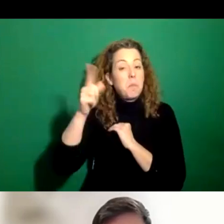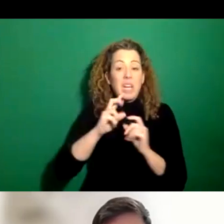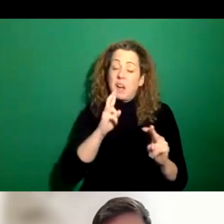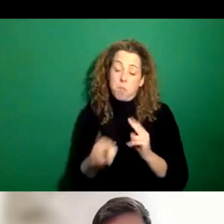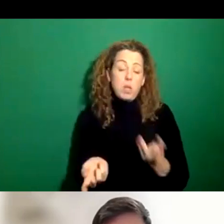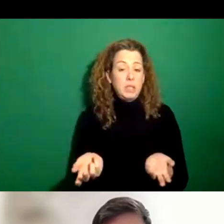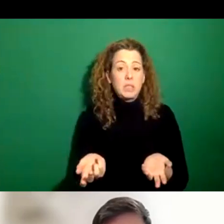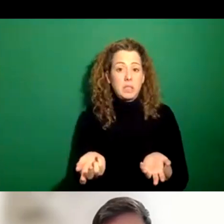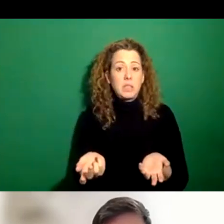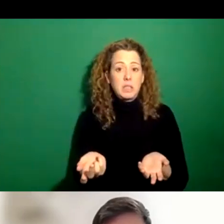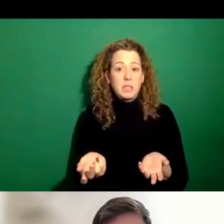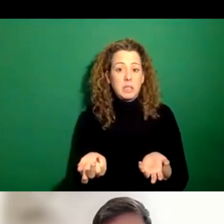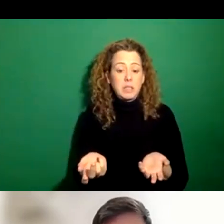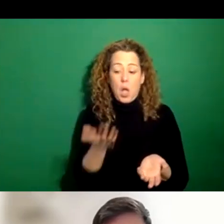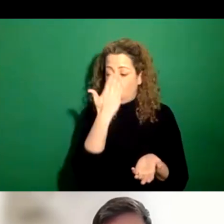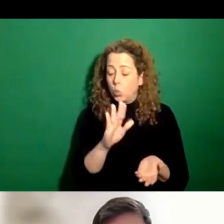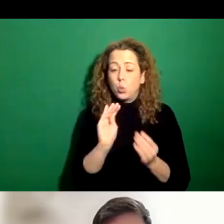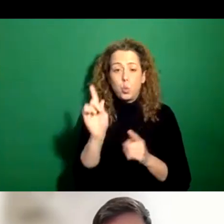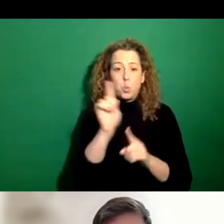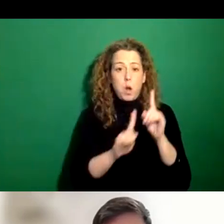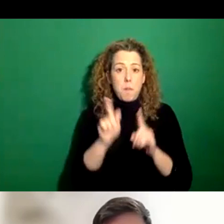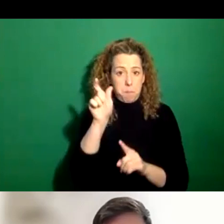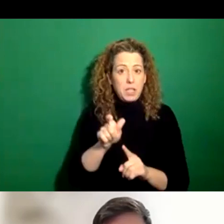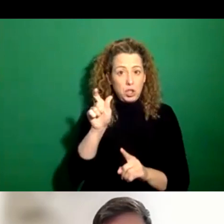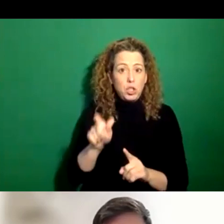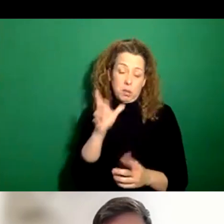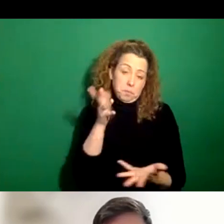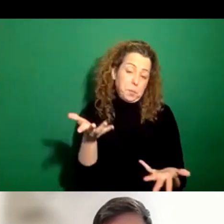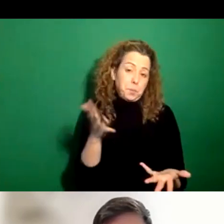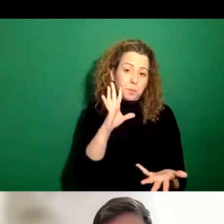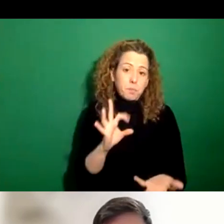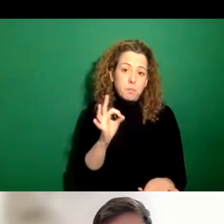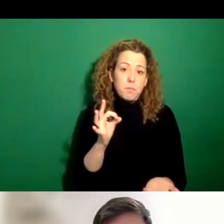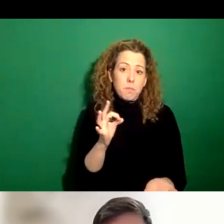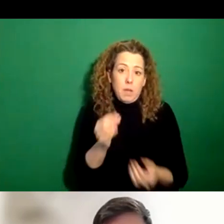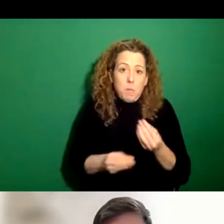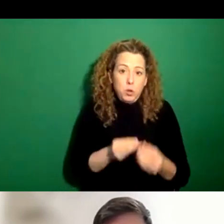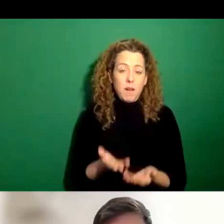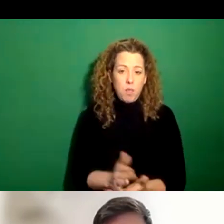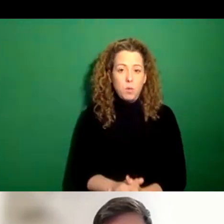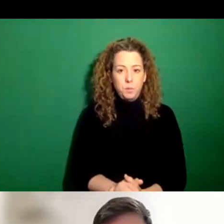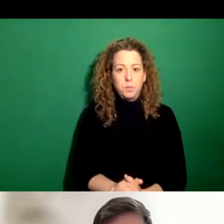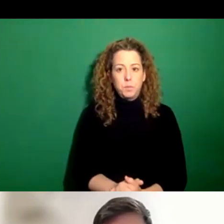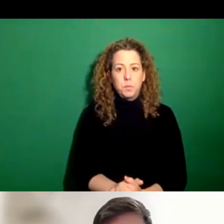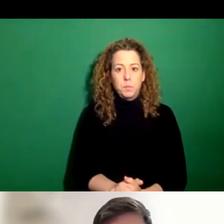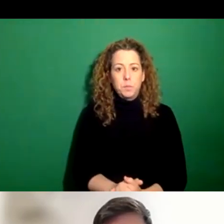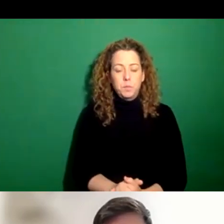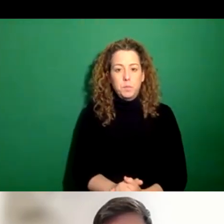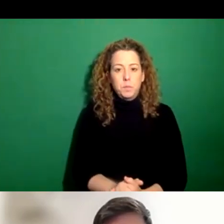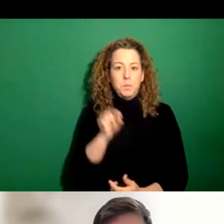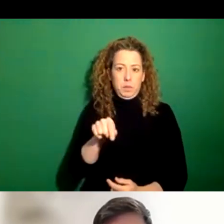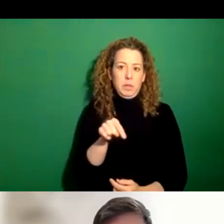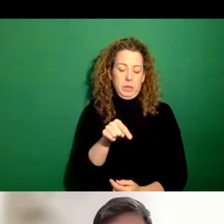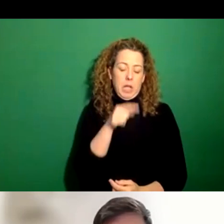respuesta a las conductas, problemas que tiene esa persona, al fin y al cabo de lo que hemos estado hablando, ¿no? En esta